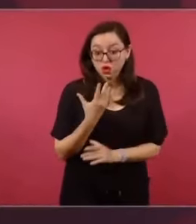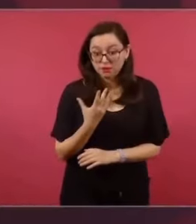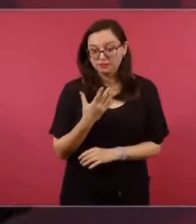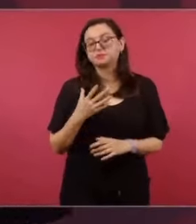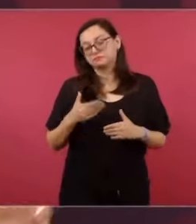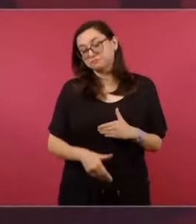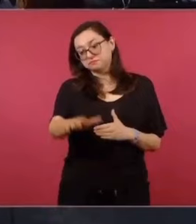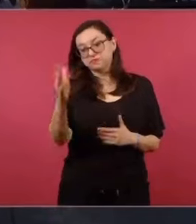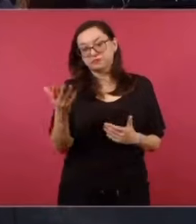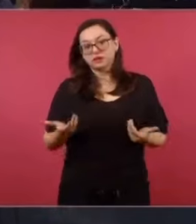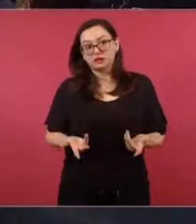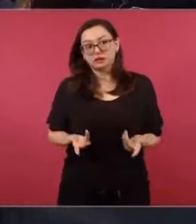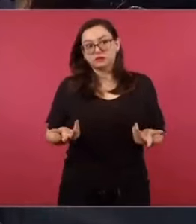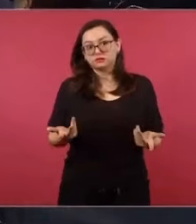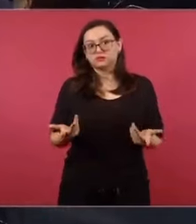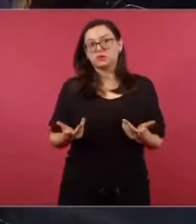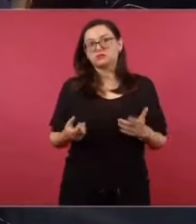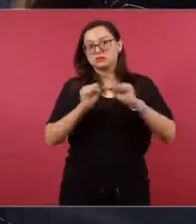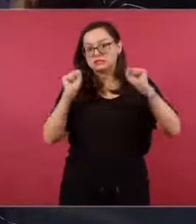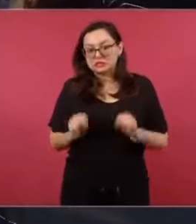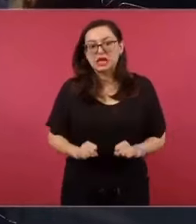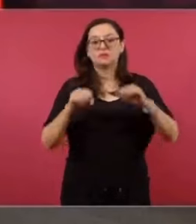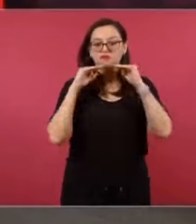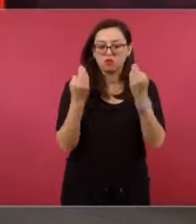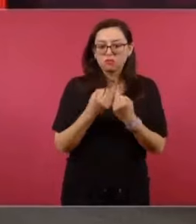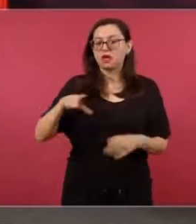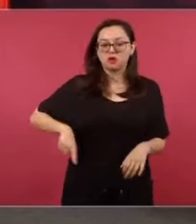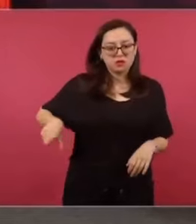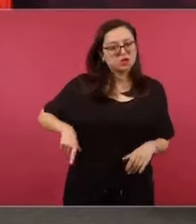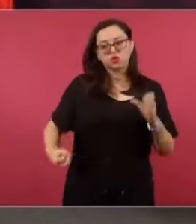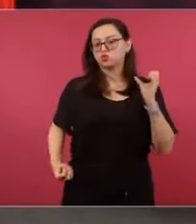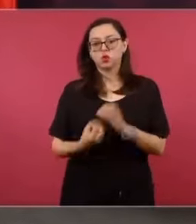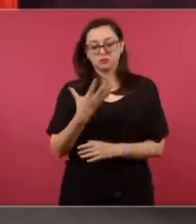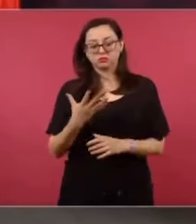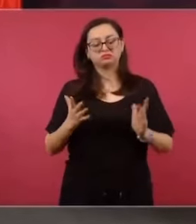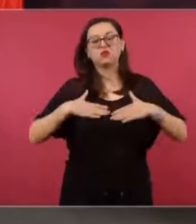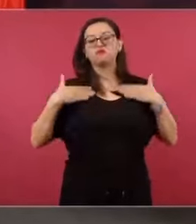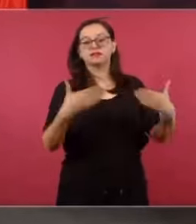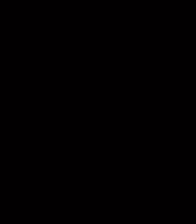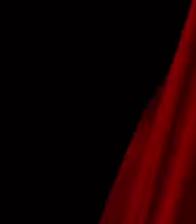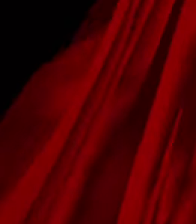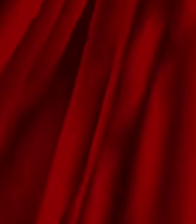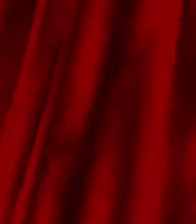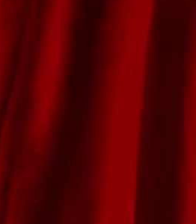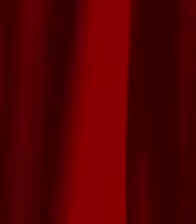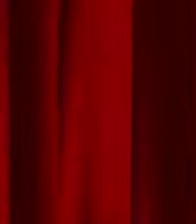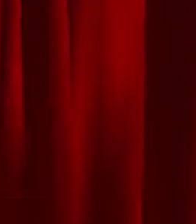nuevo sistema o nueva forma de gobernar con el pueblo, con la gente.